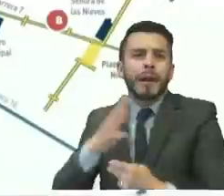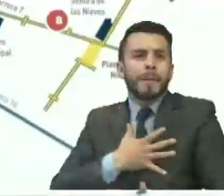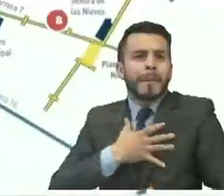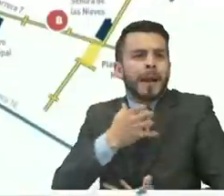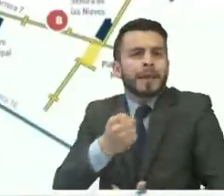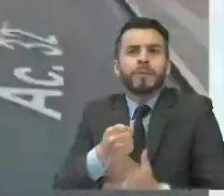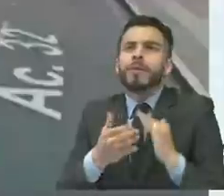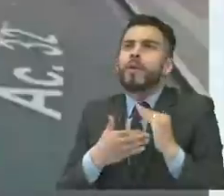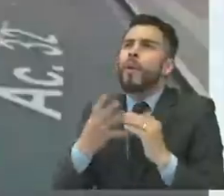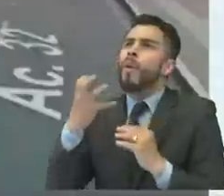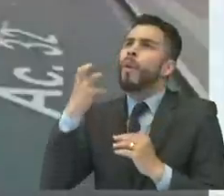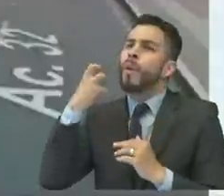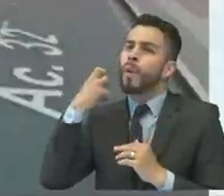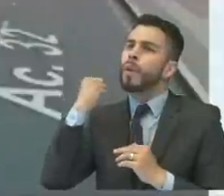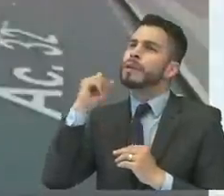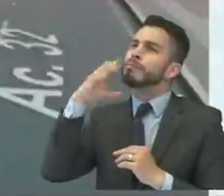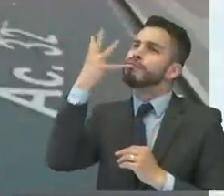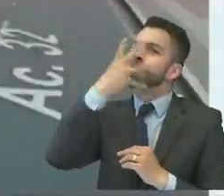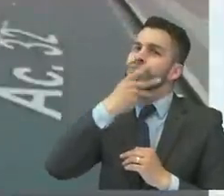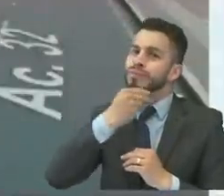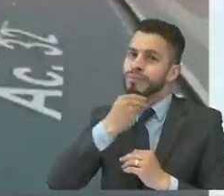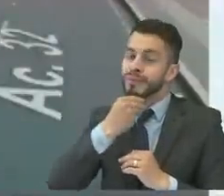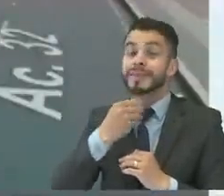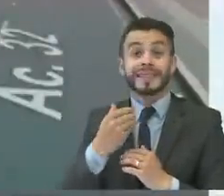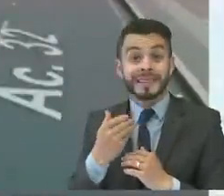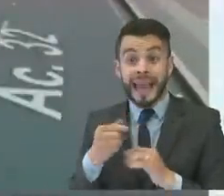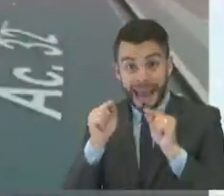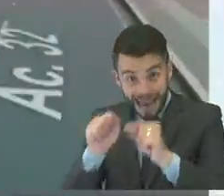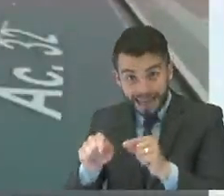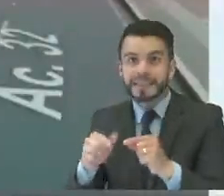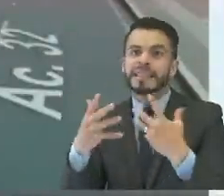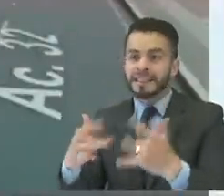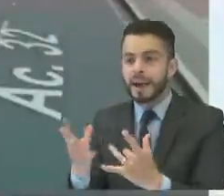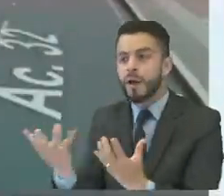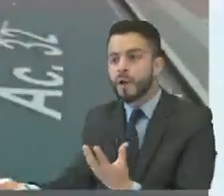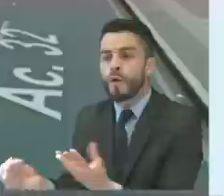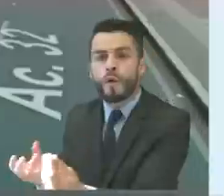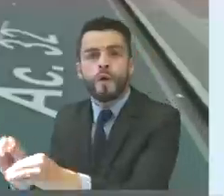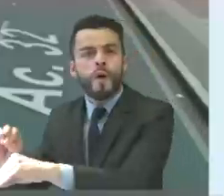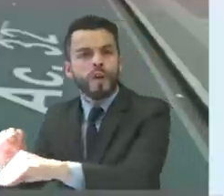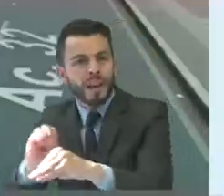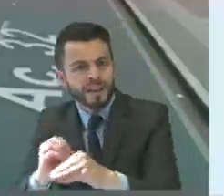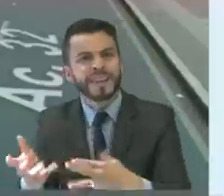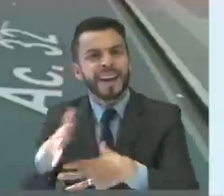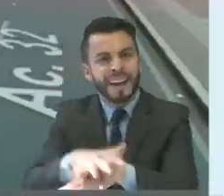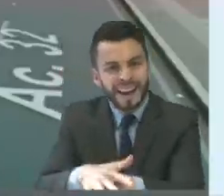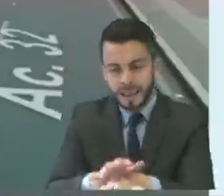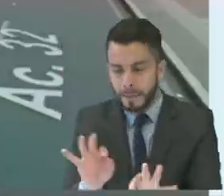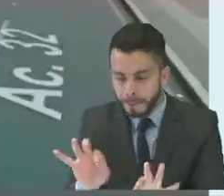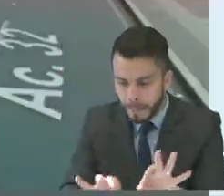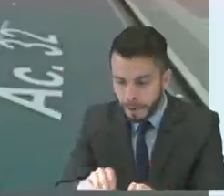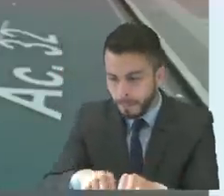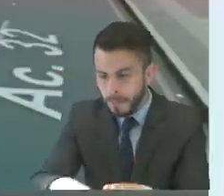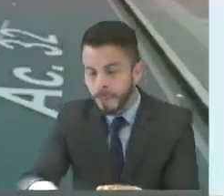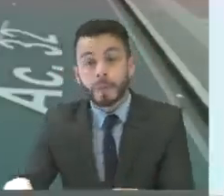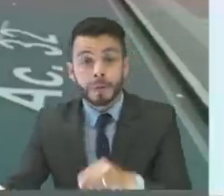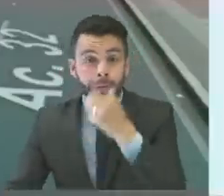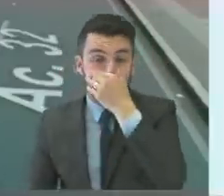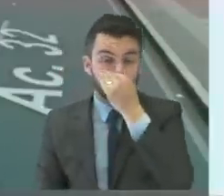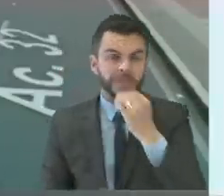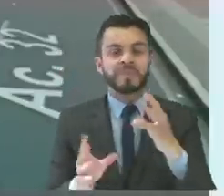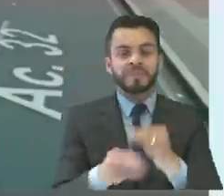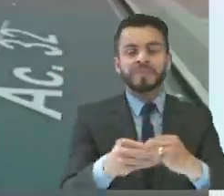espacios públicos. La municipalidad ha estado haciendo encuestas y recopilación de datos de la vida pública en la